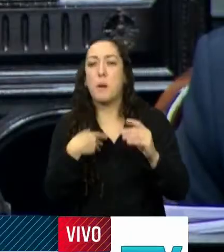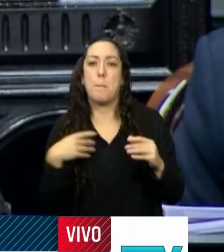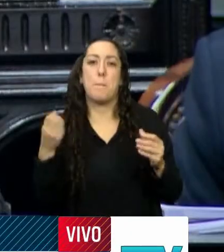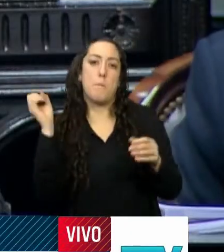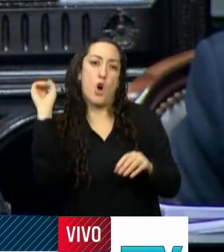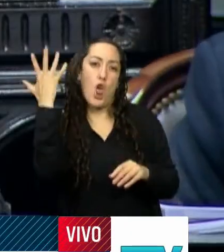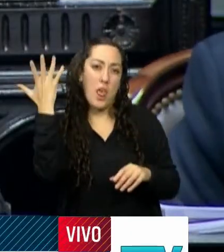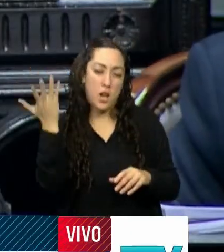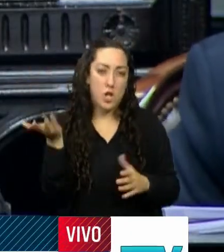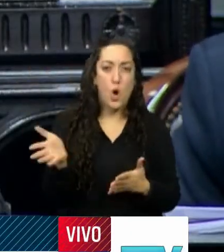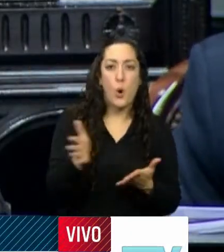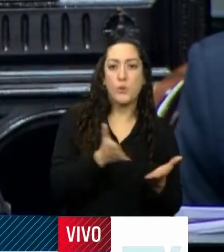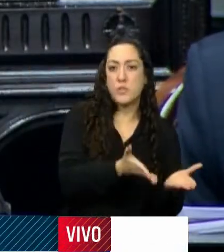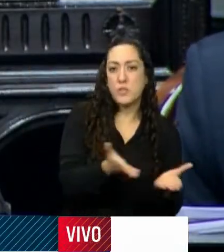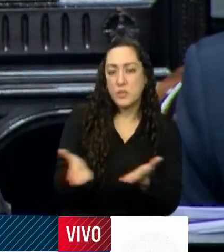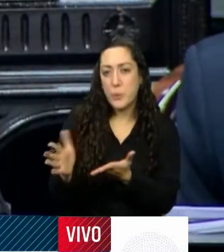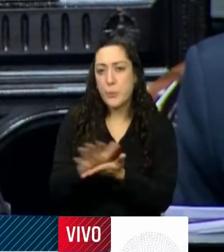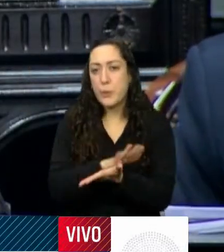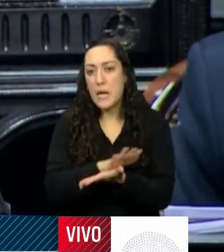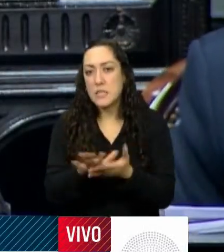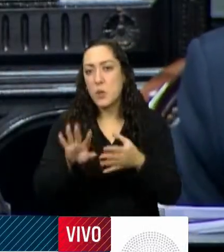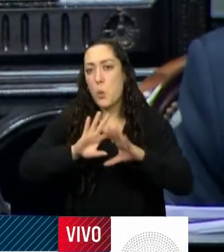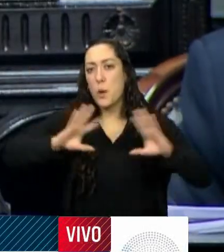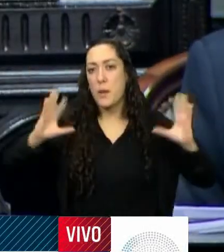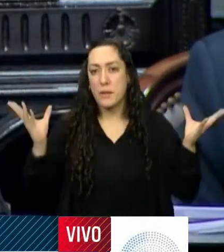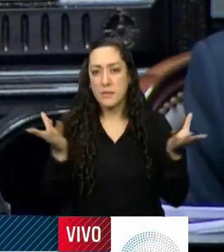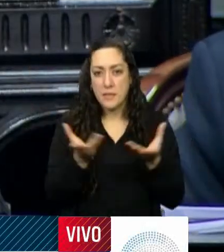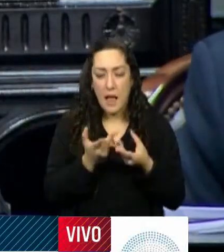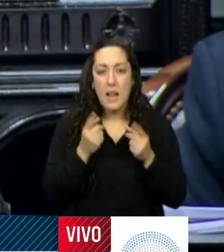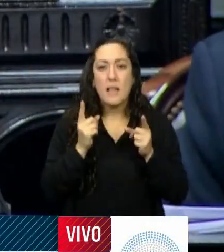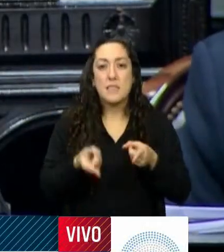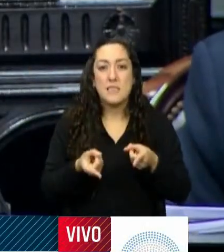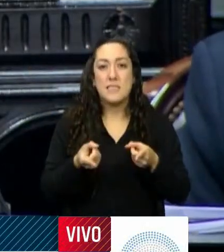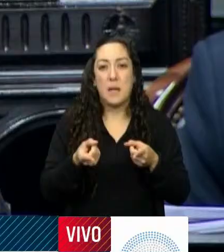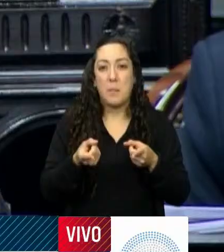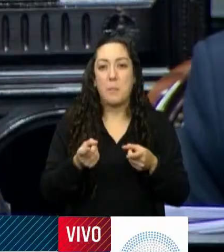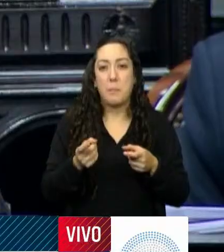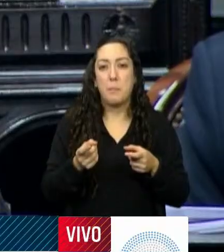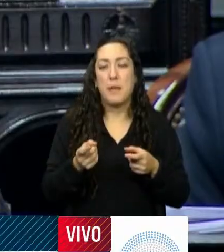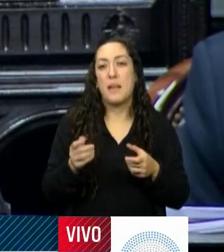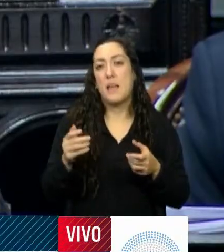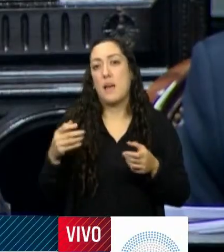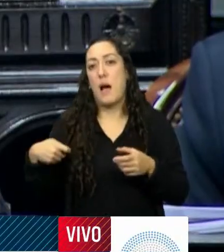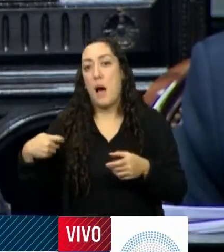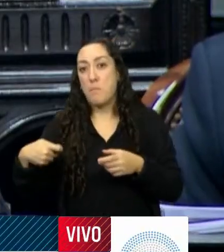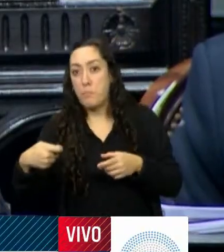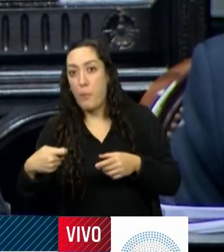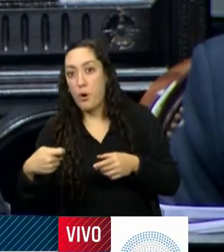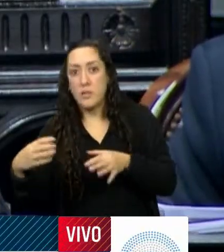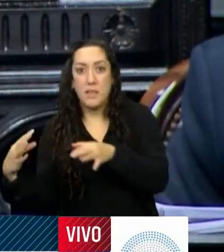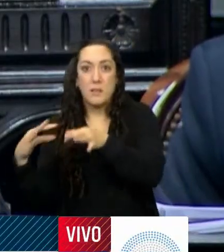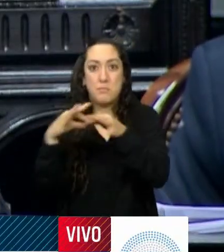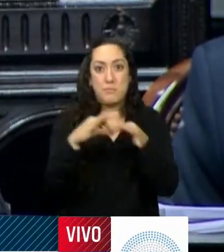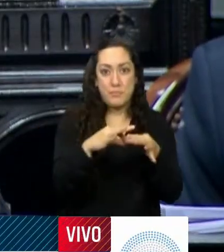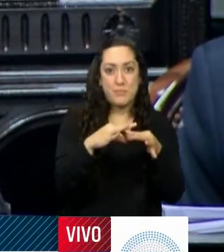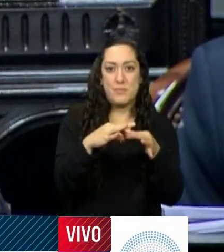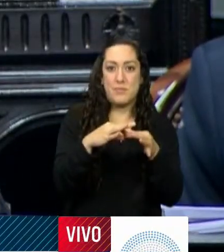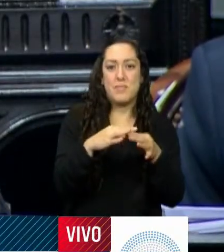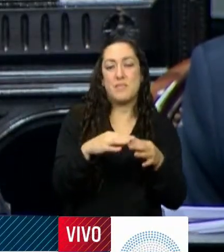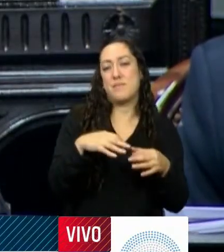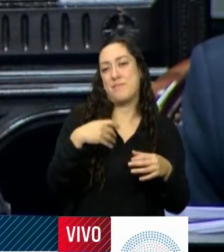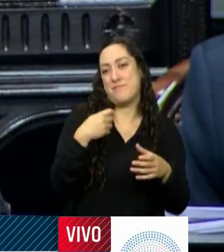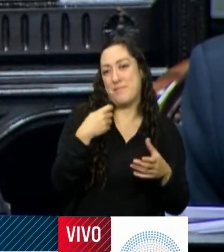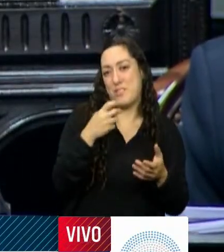una prestación básica universal y una que sea proporcional a los años de aporte. Pero, y con